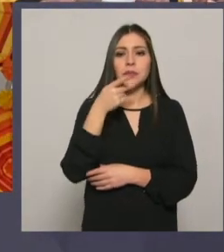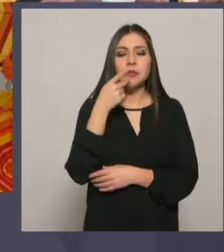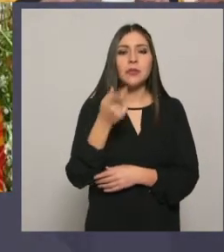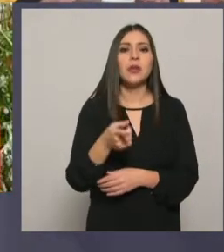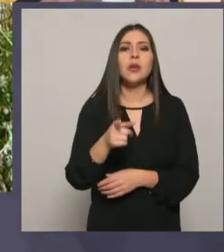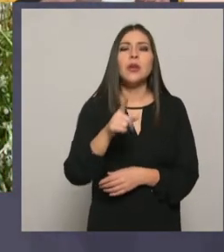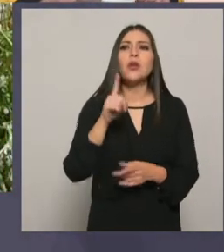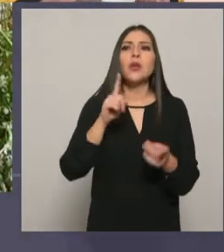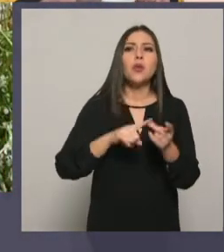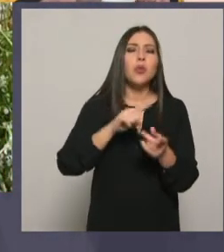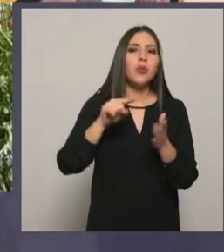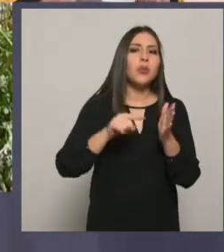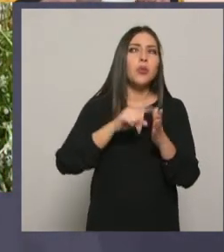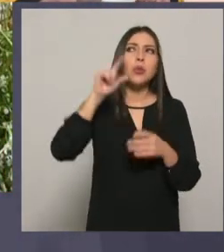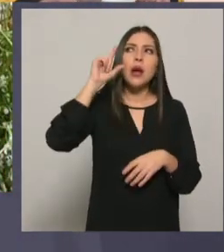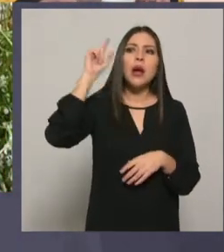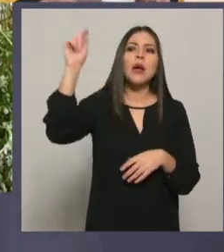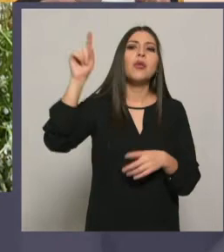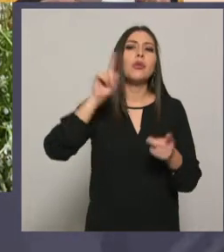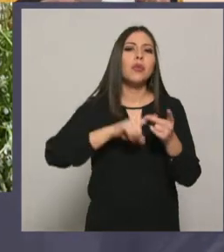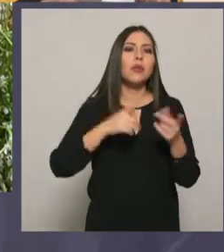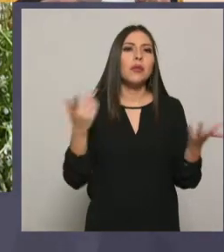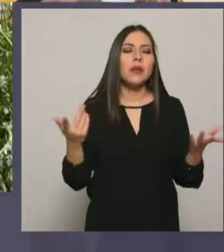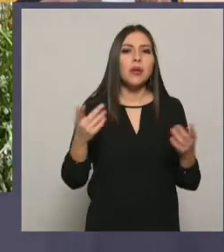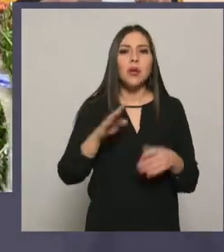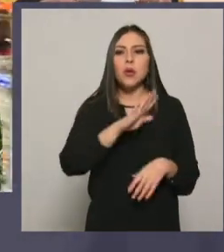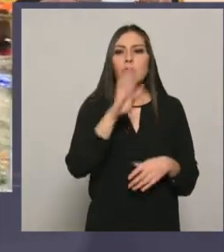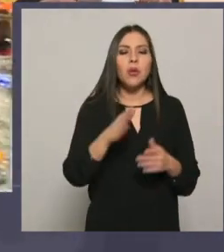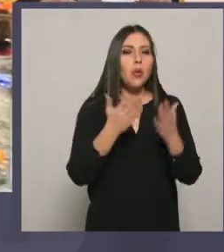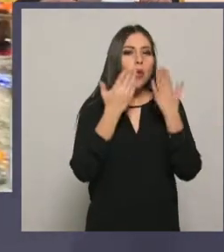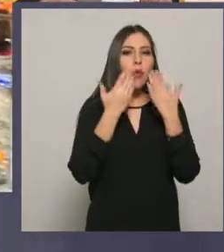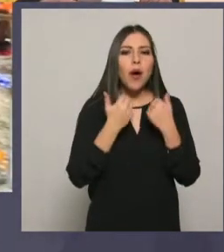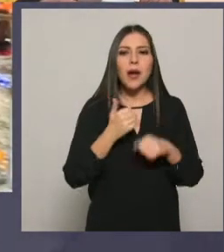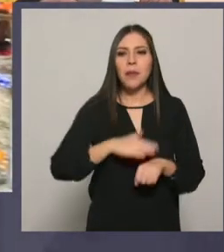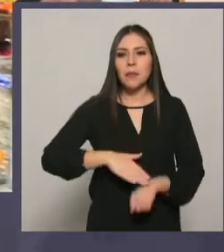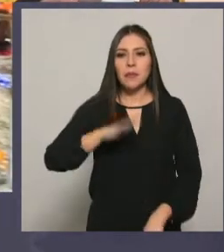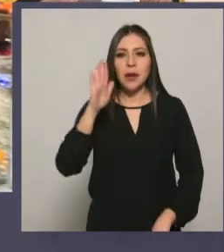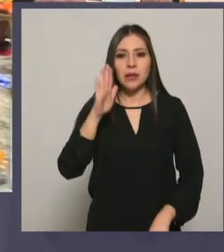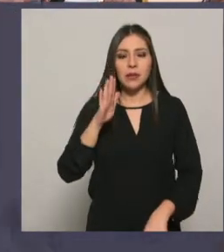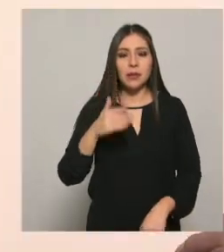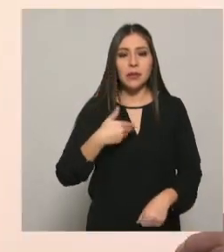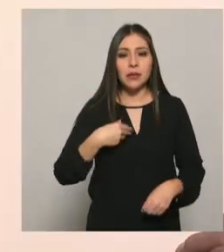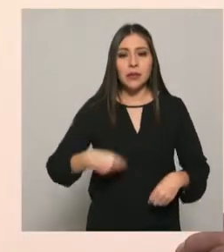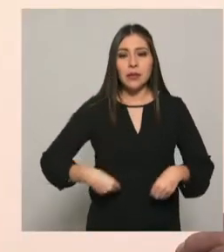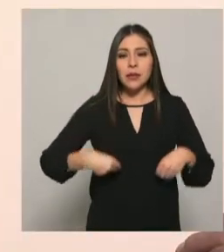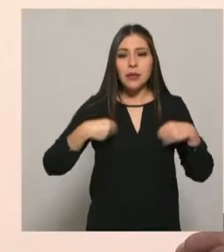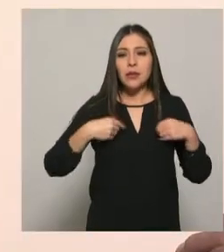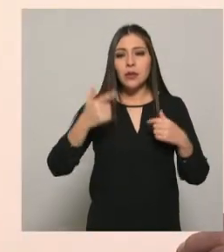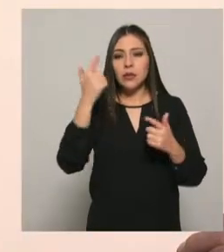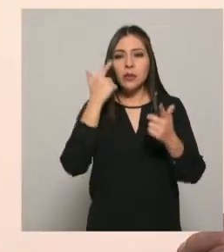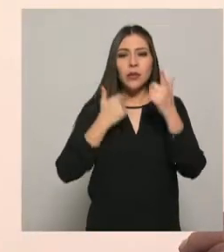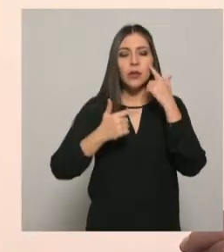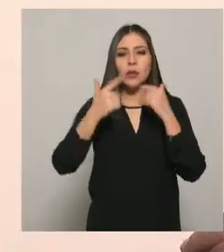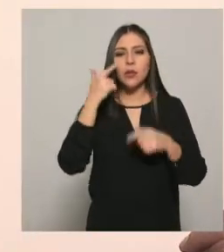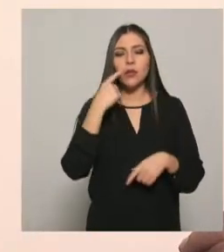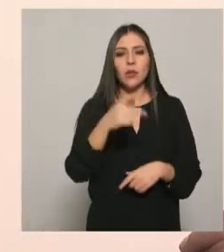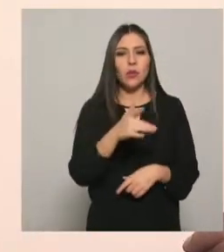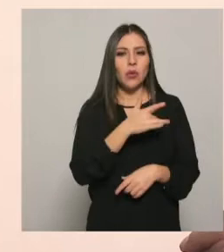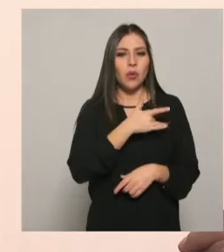existe más. Por esto viviré llorando, que tu corazón se